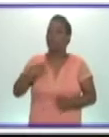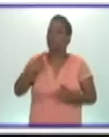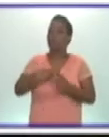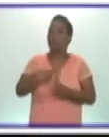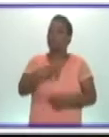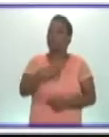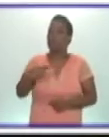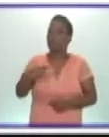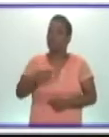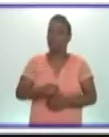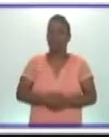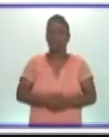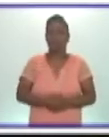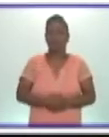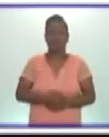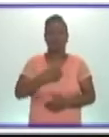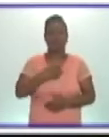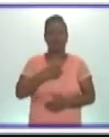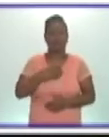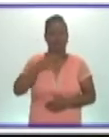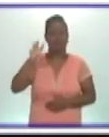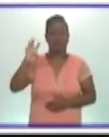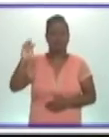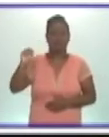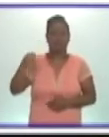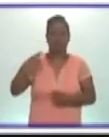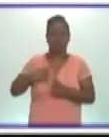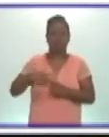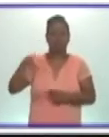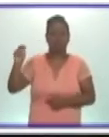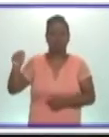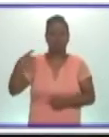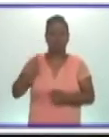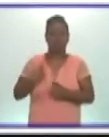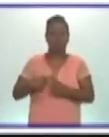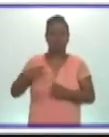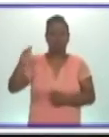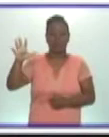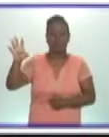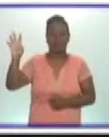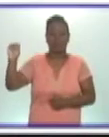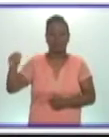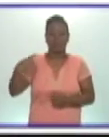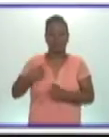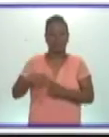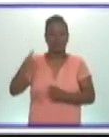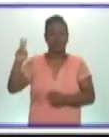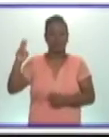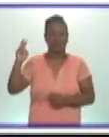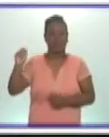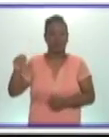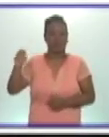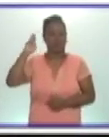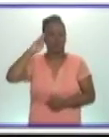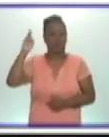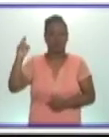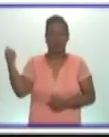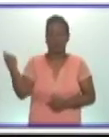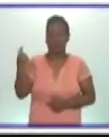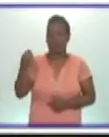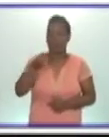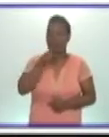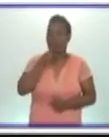monomios. Aquí tengo 4m más n más 5m más 2n. Recuerda que solo podemos sumar los